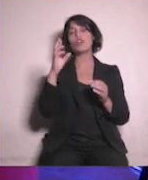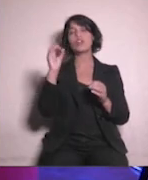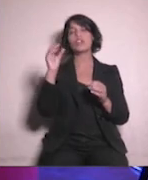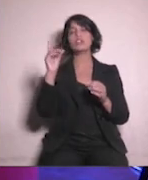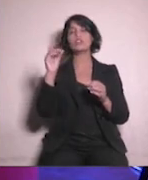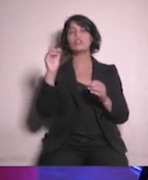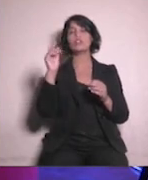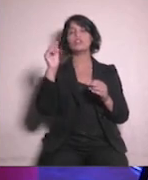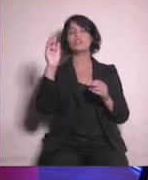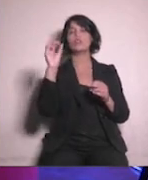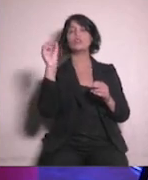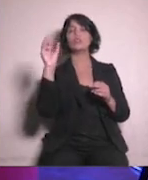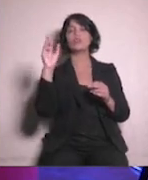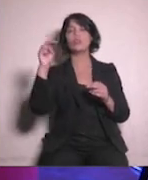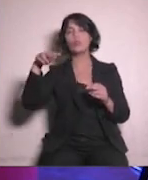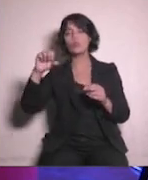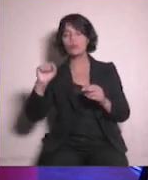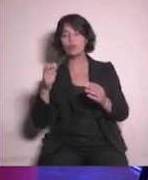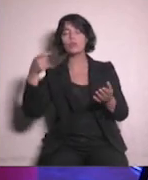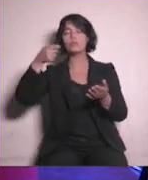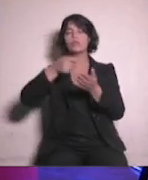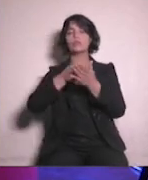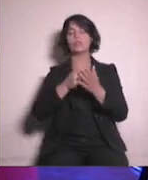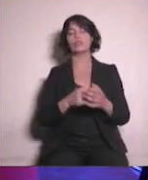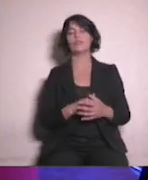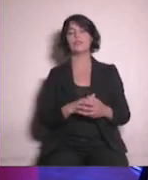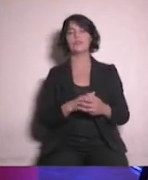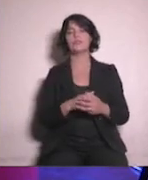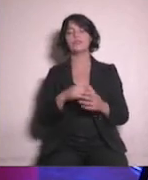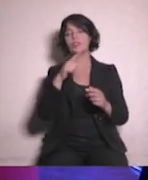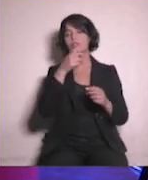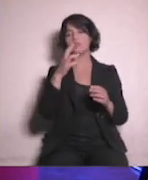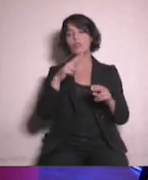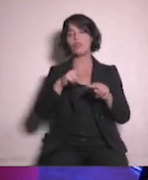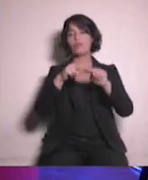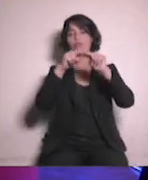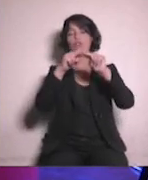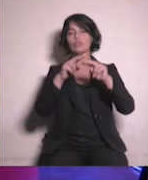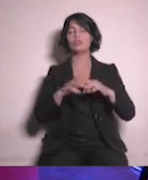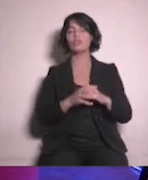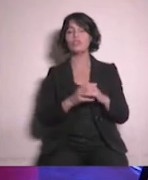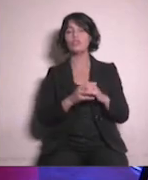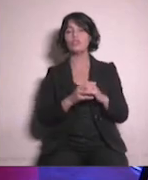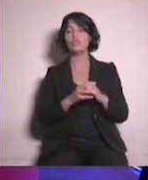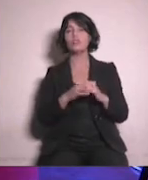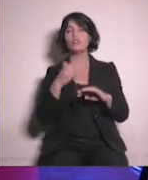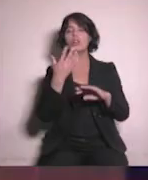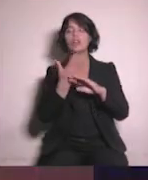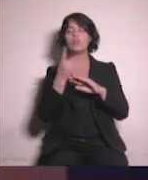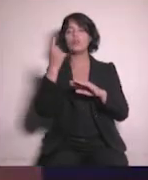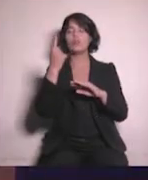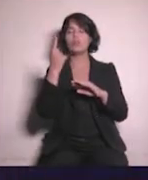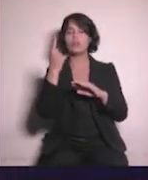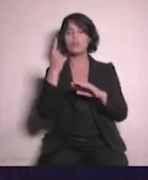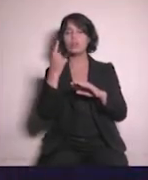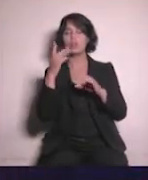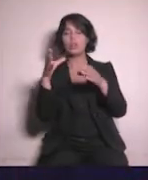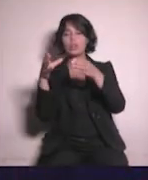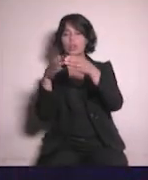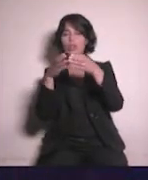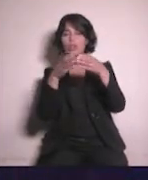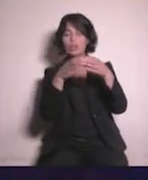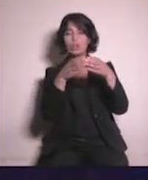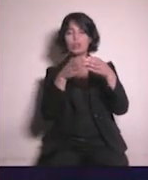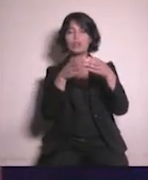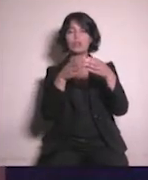invirtiendo a través de ellos. En esos fondos hay una comisión